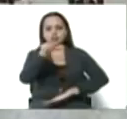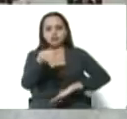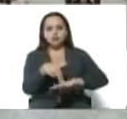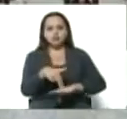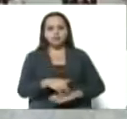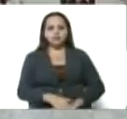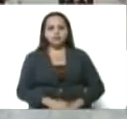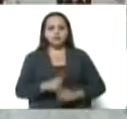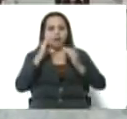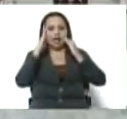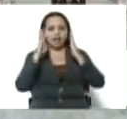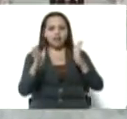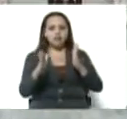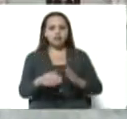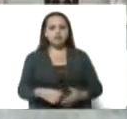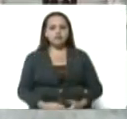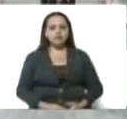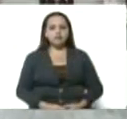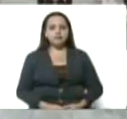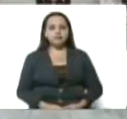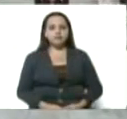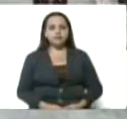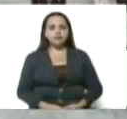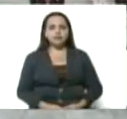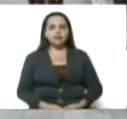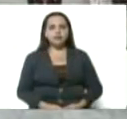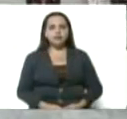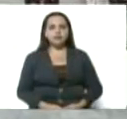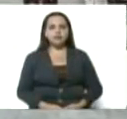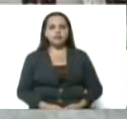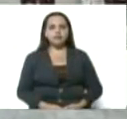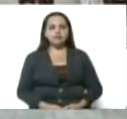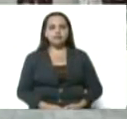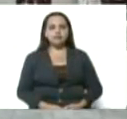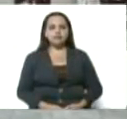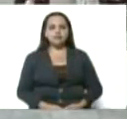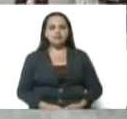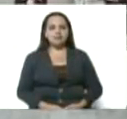atención presente bueno